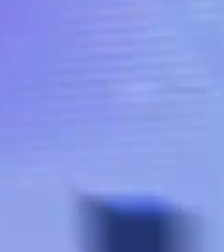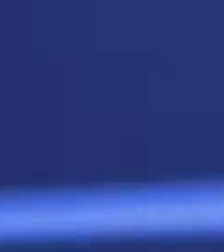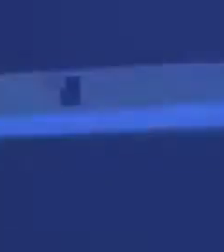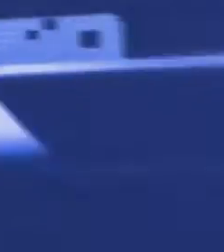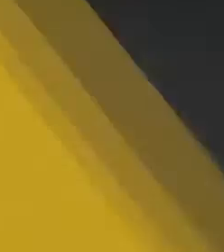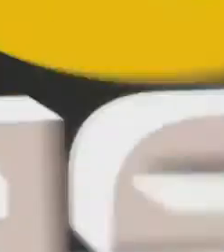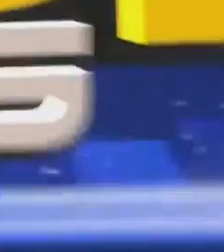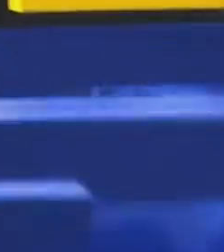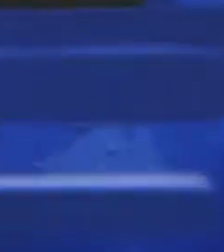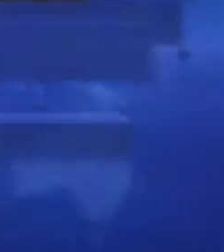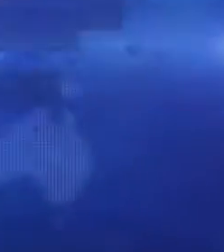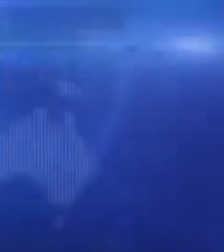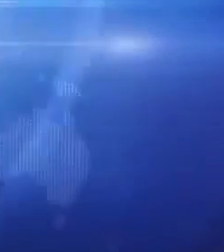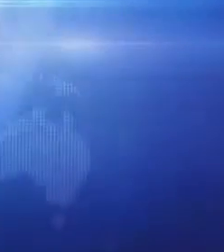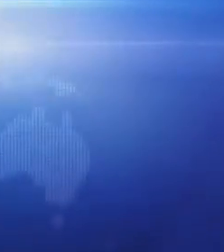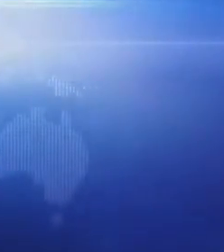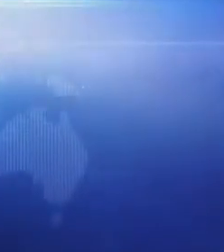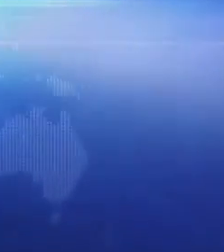usted quiere ver